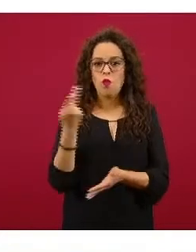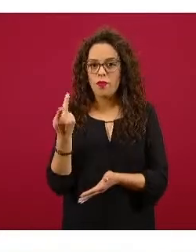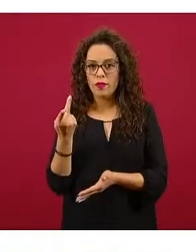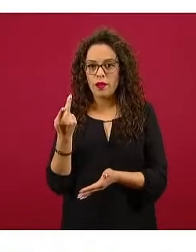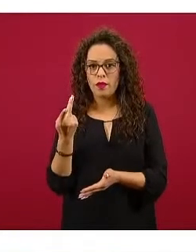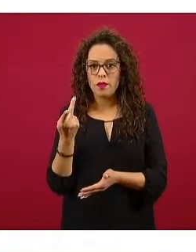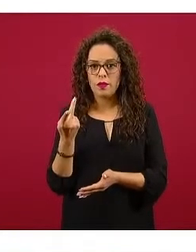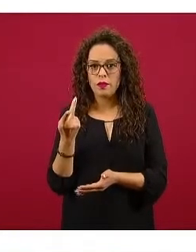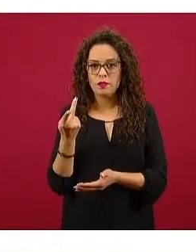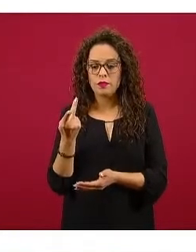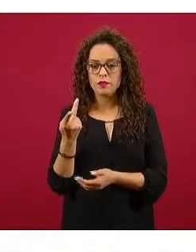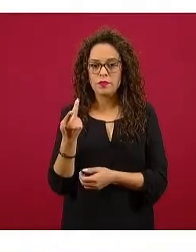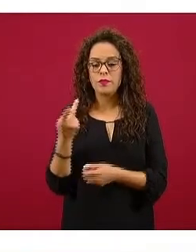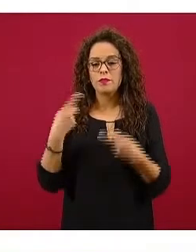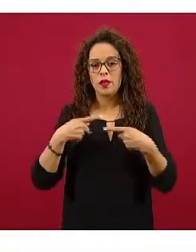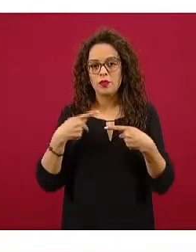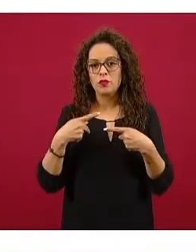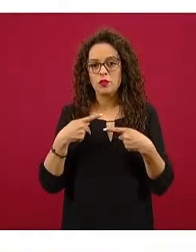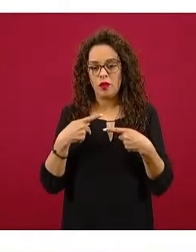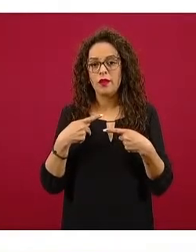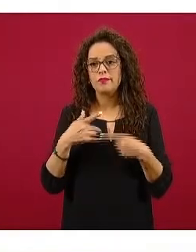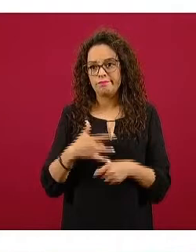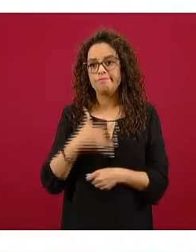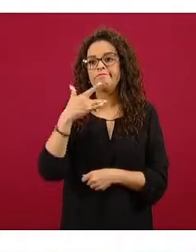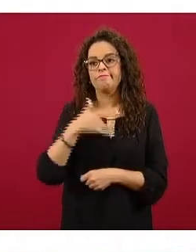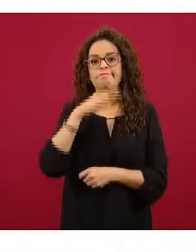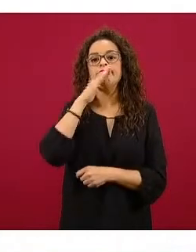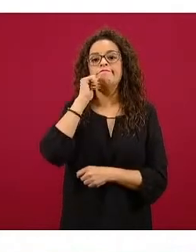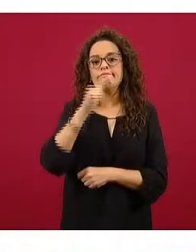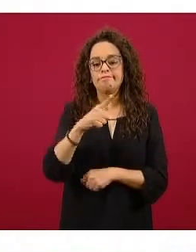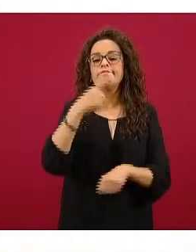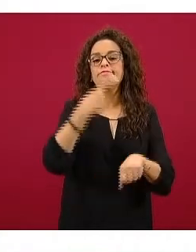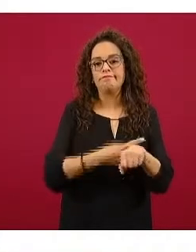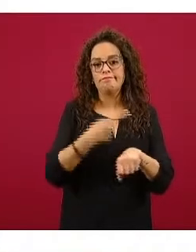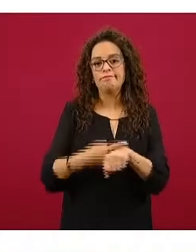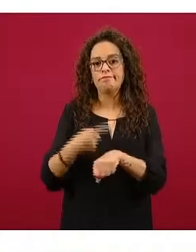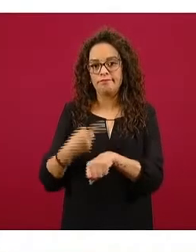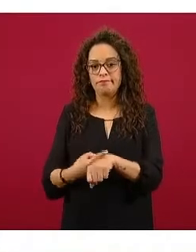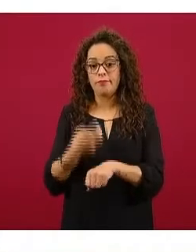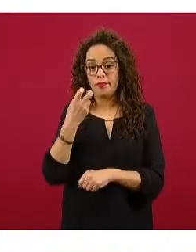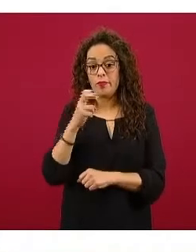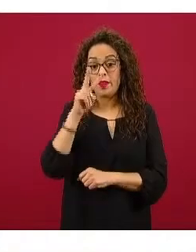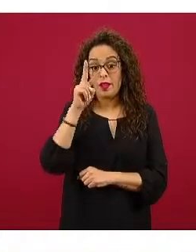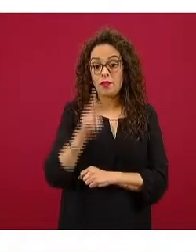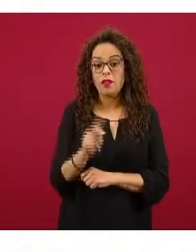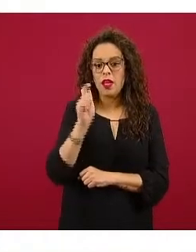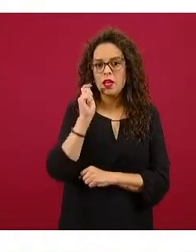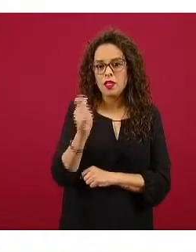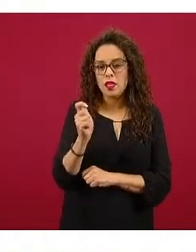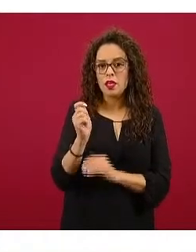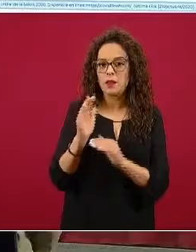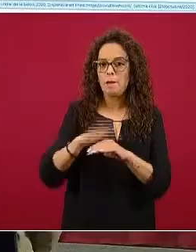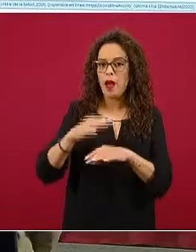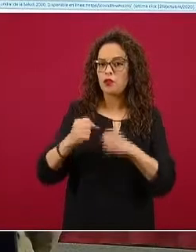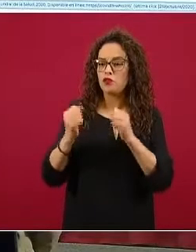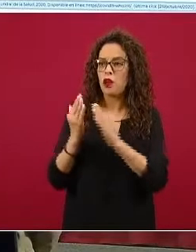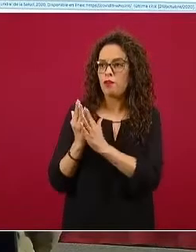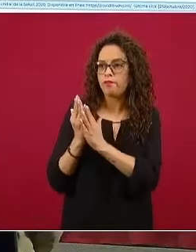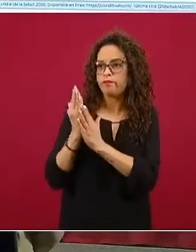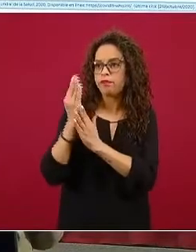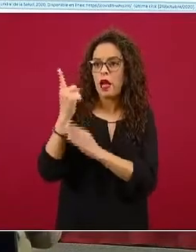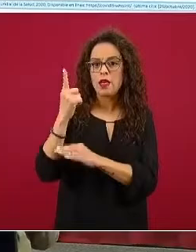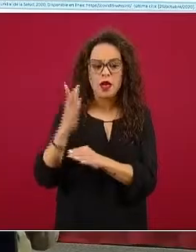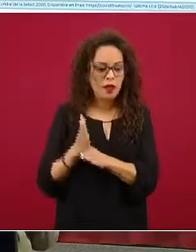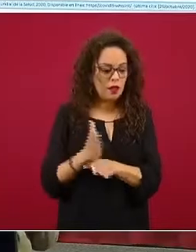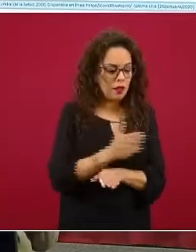y de generación de casos, pues ha superado por mucho a lo que se observó a principios de año, entre